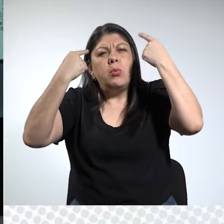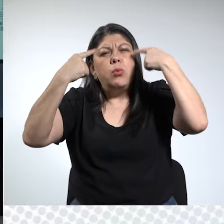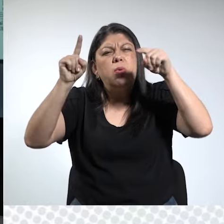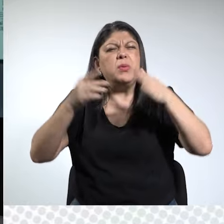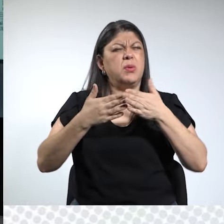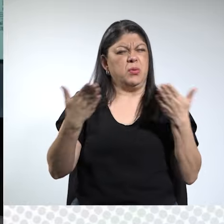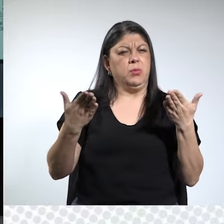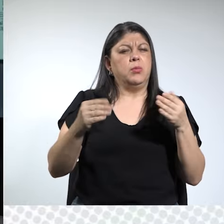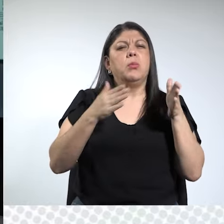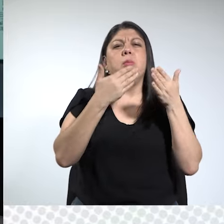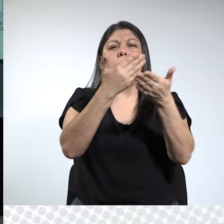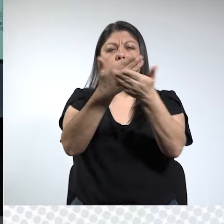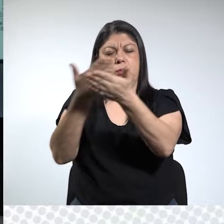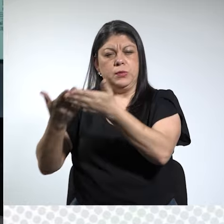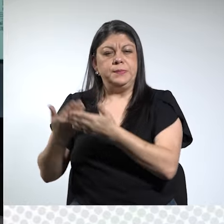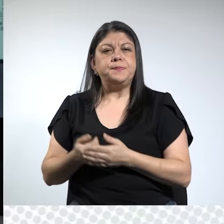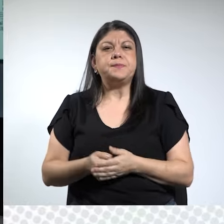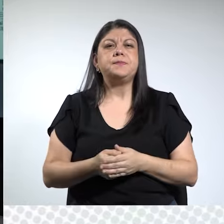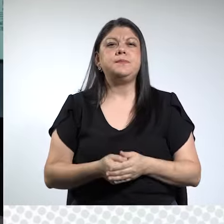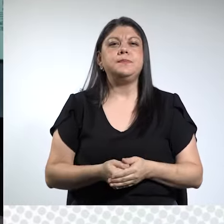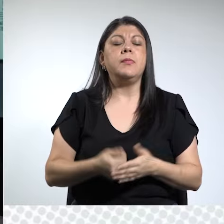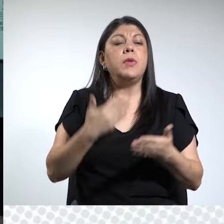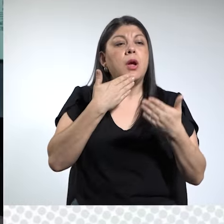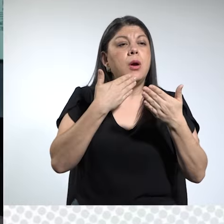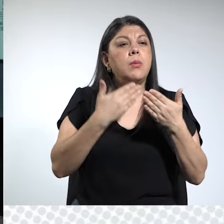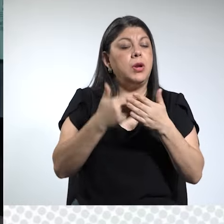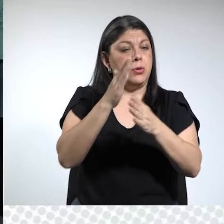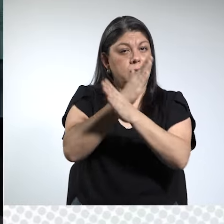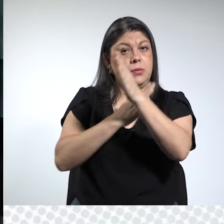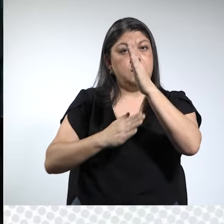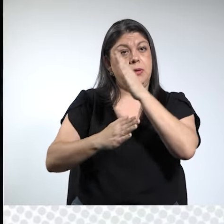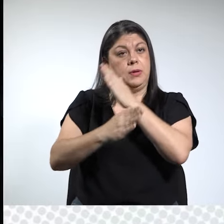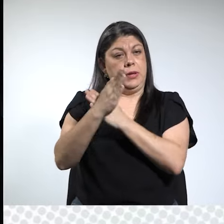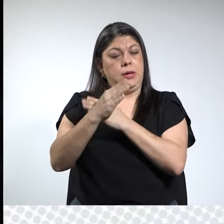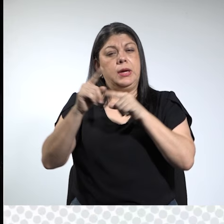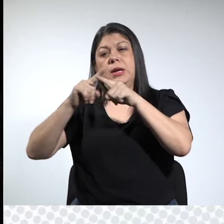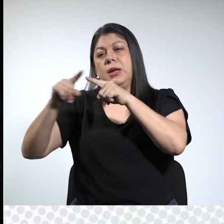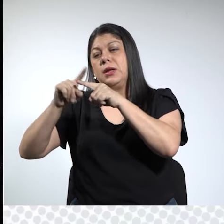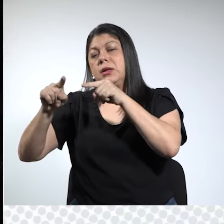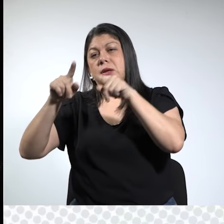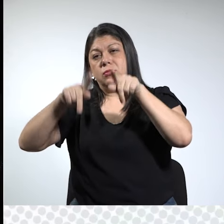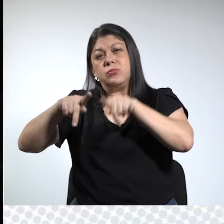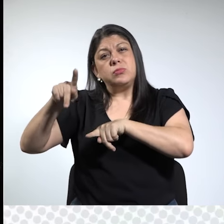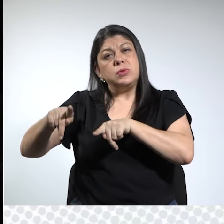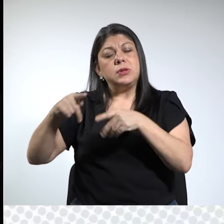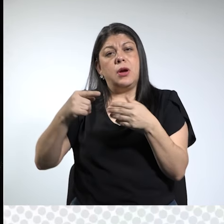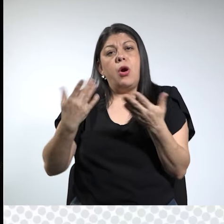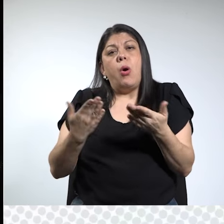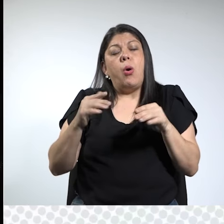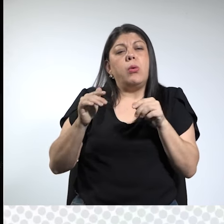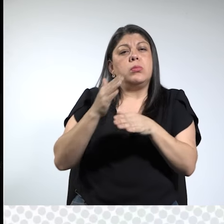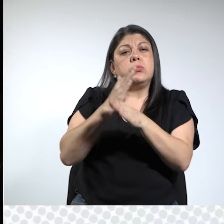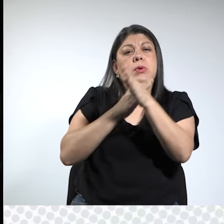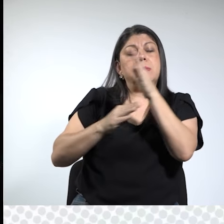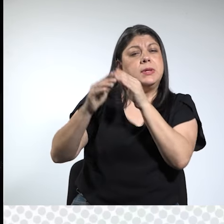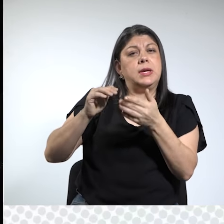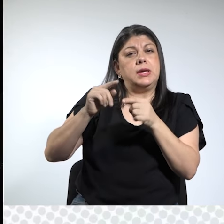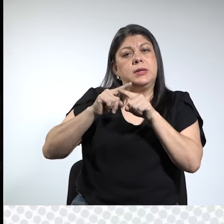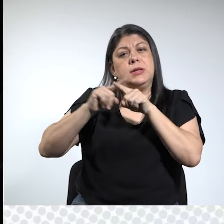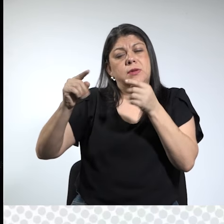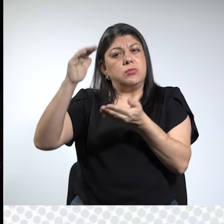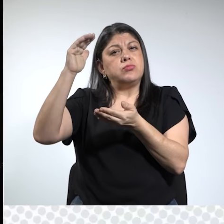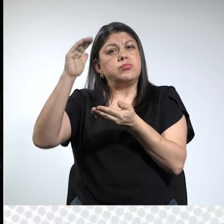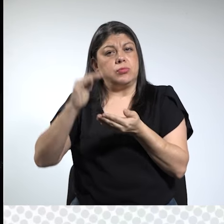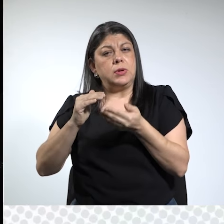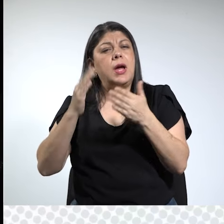estas propuestas. Bueno, es que la discapacidad de muchas personas o capacidades reducidas afecta